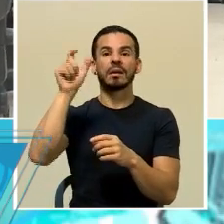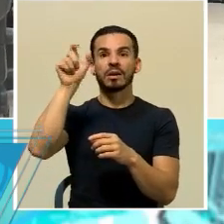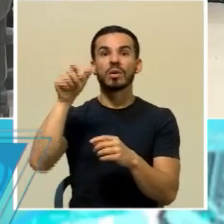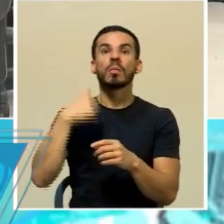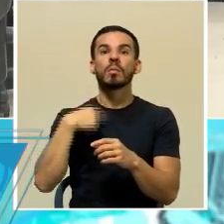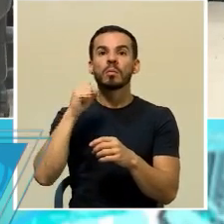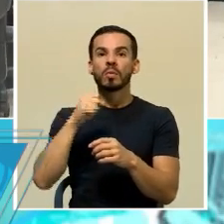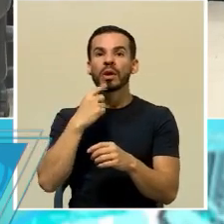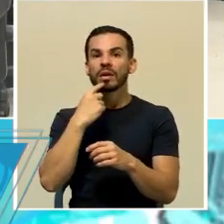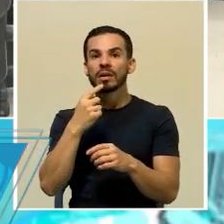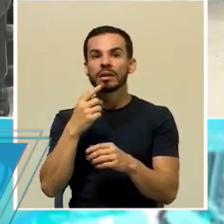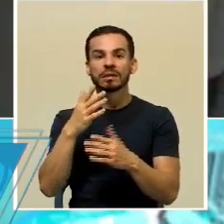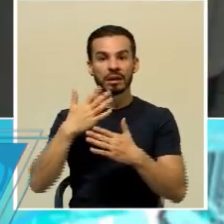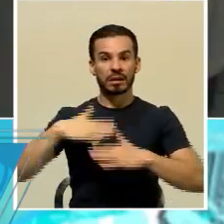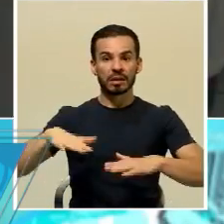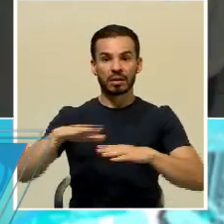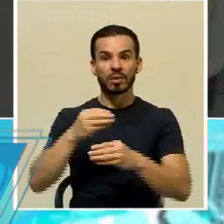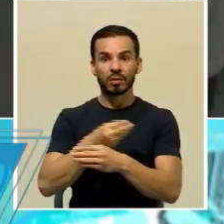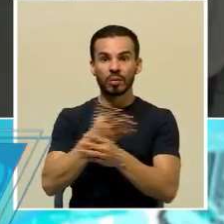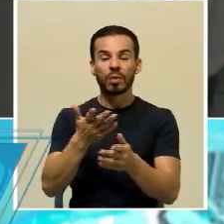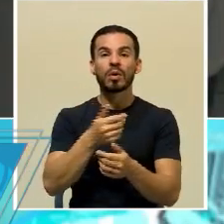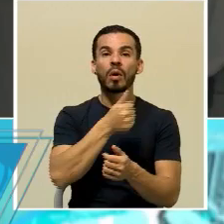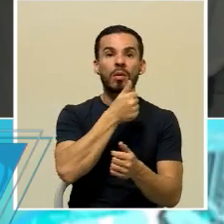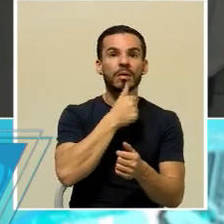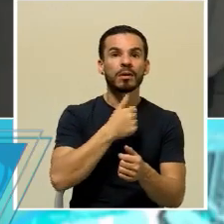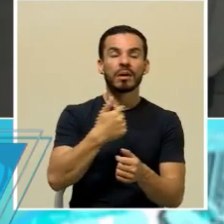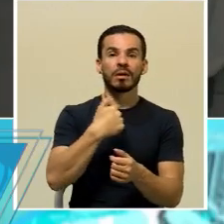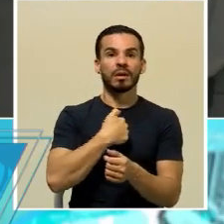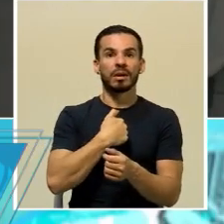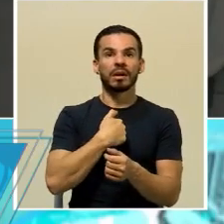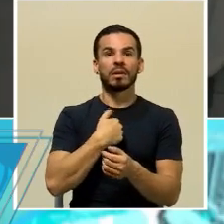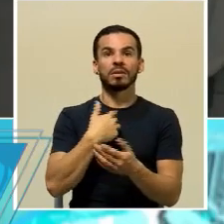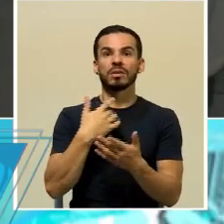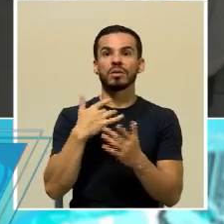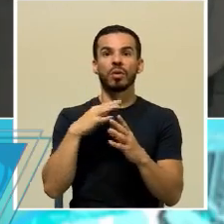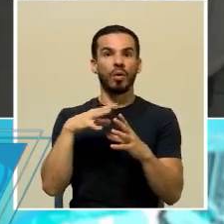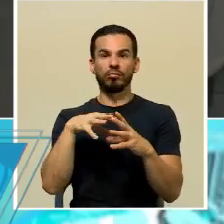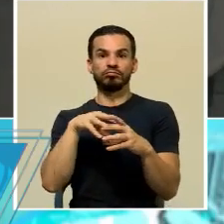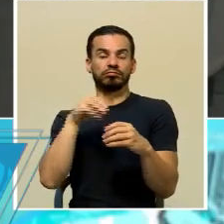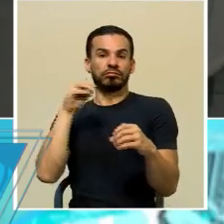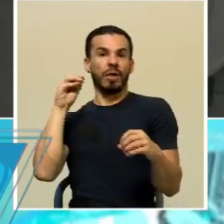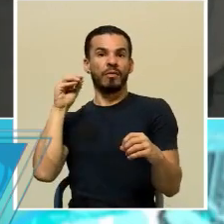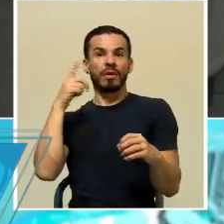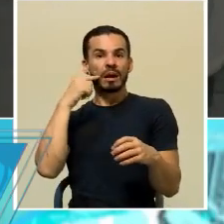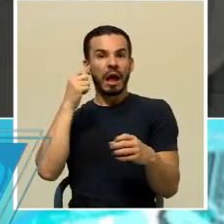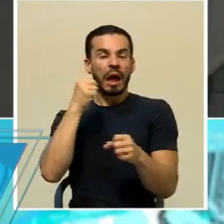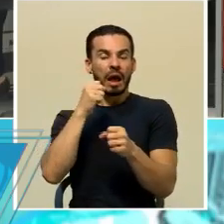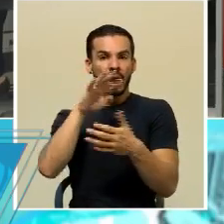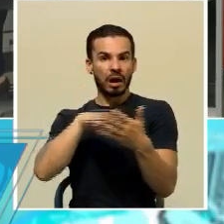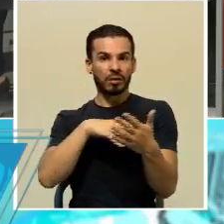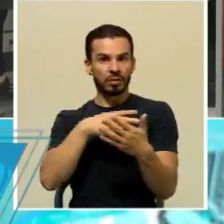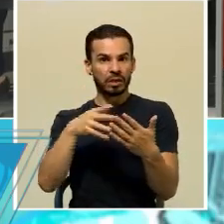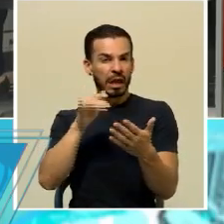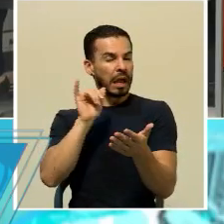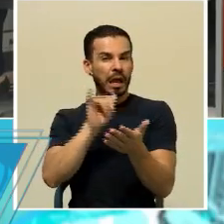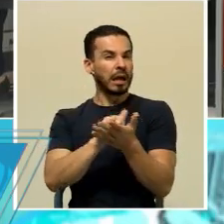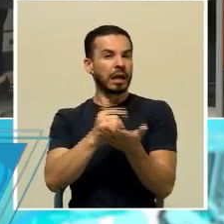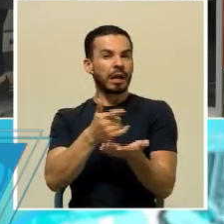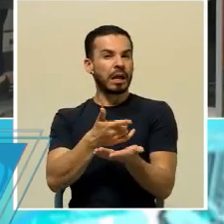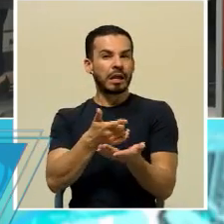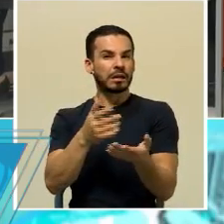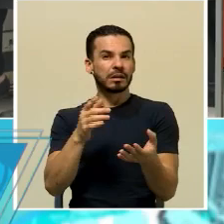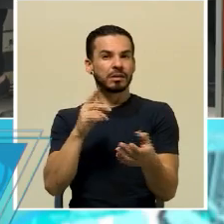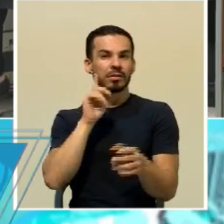puedo decir tanto en el sector público como privado que yo estoy sustraído a las jornadas. Eso es